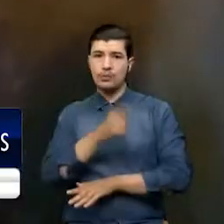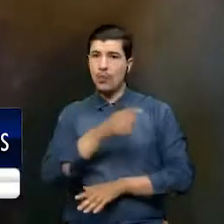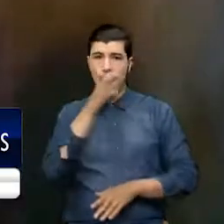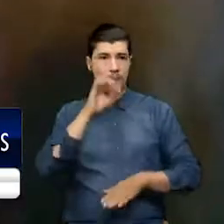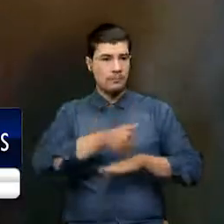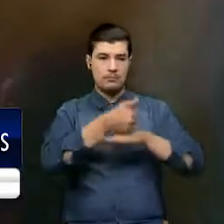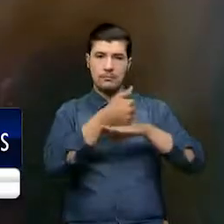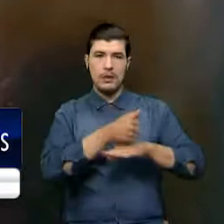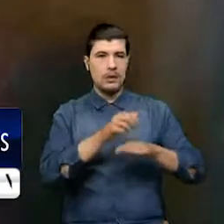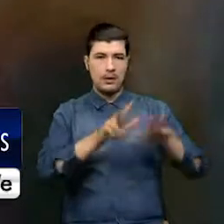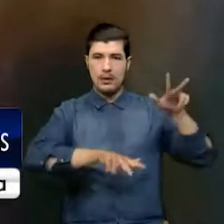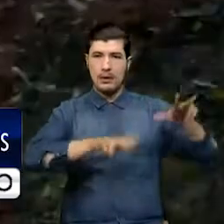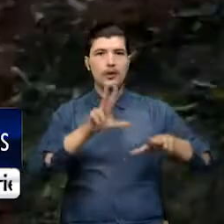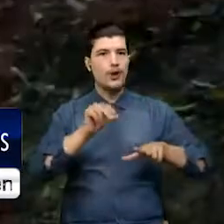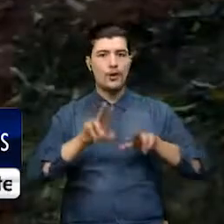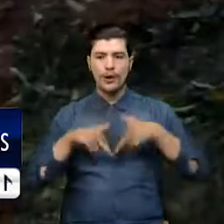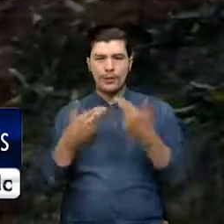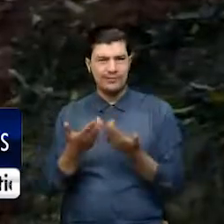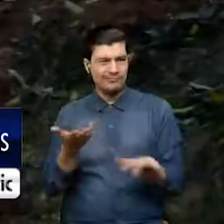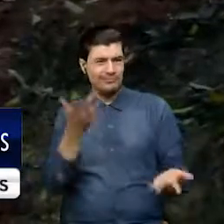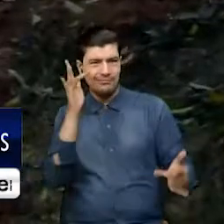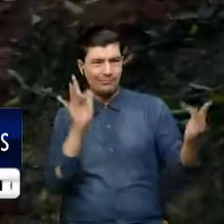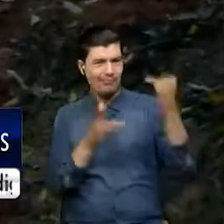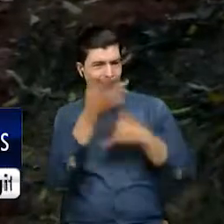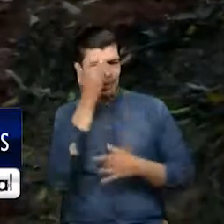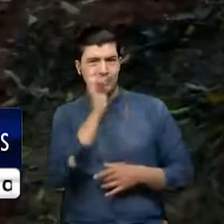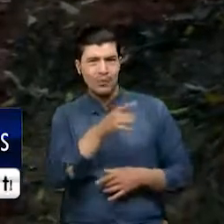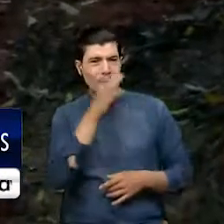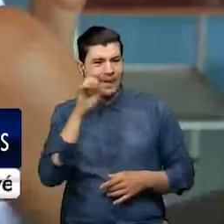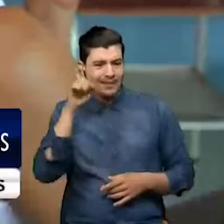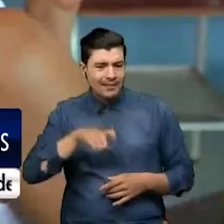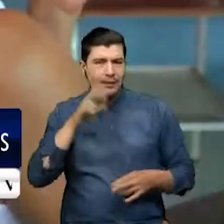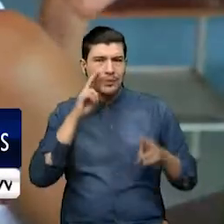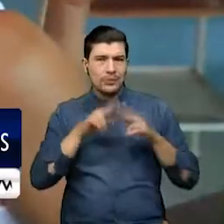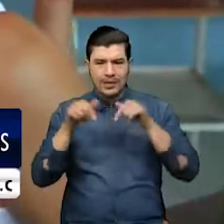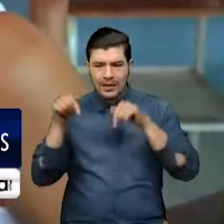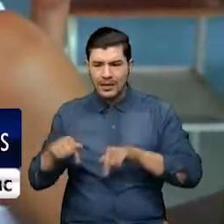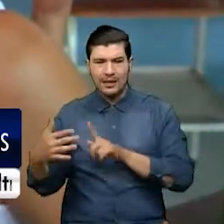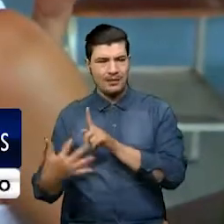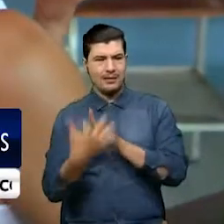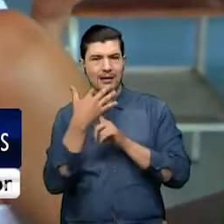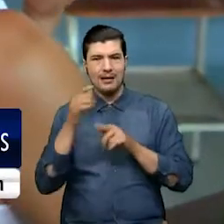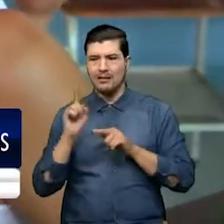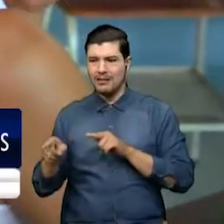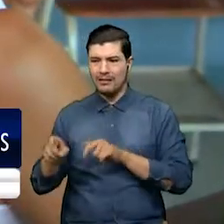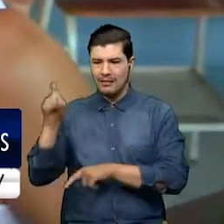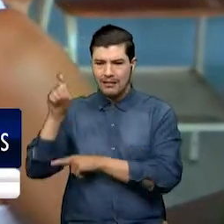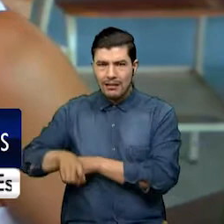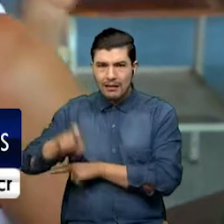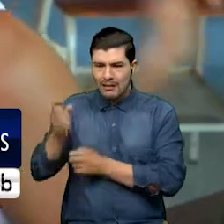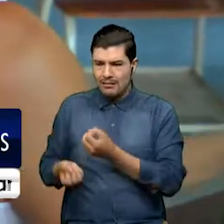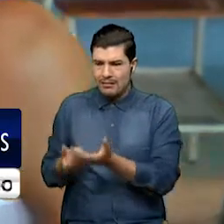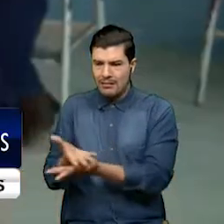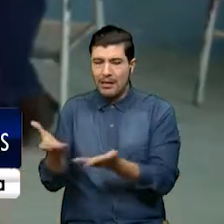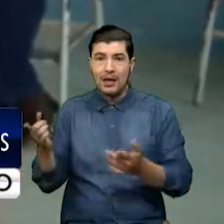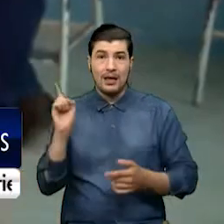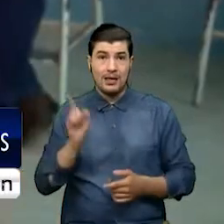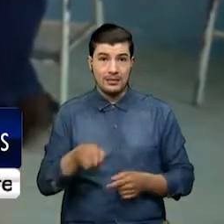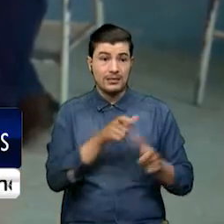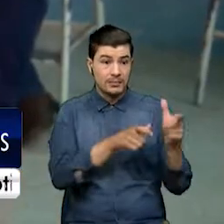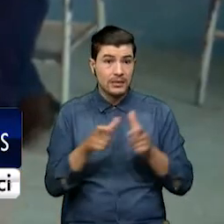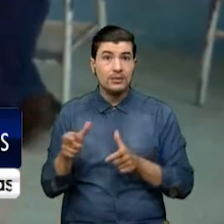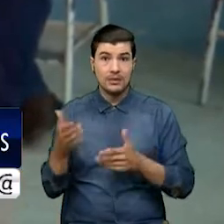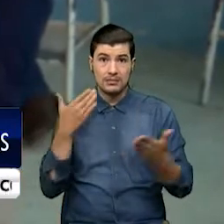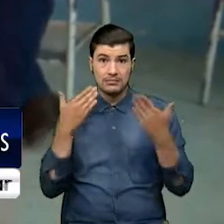cuál va a ser el plan de reparación o las soluciones que ecopetrol tiene para estas personas dedicadas a diferentes actividades agrícolas de